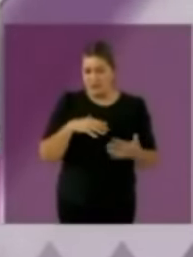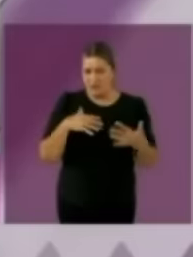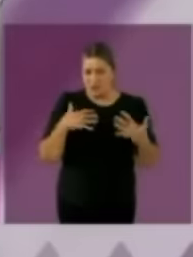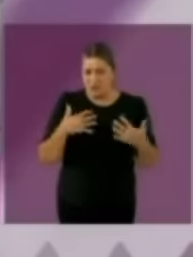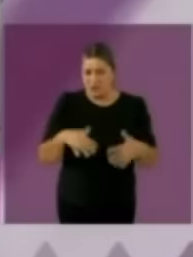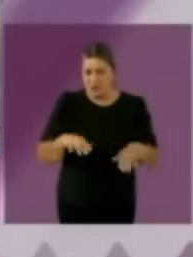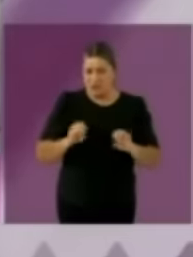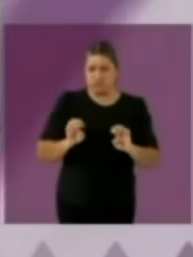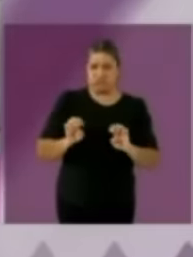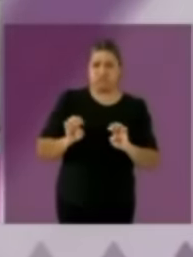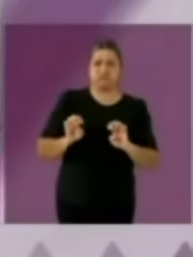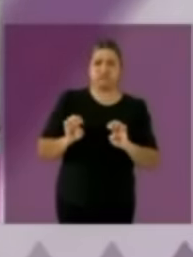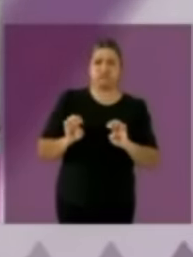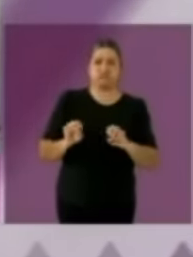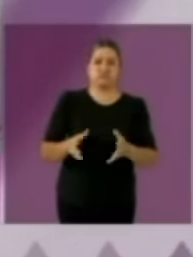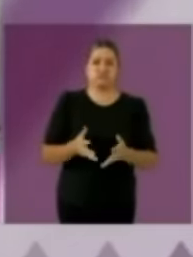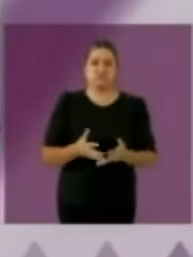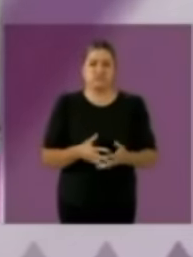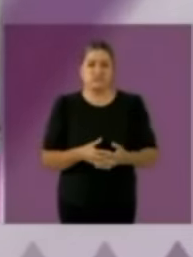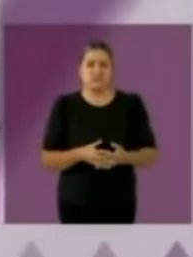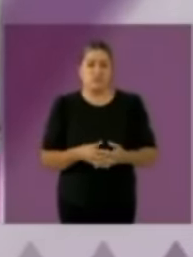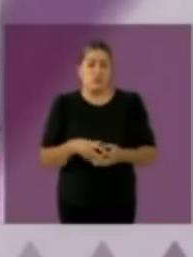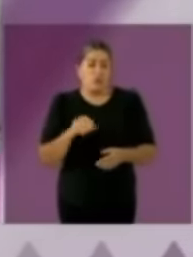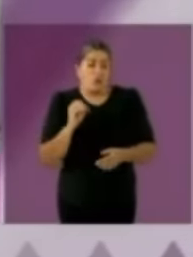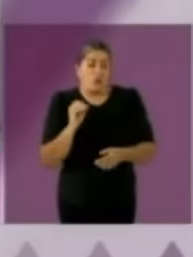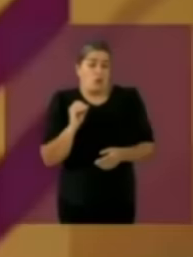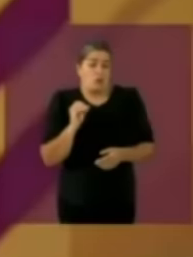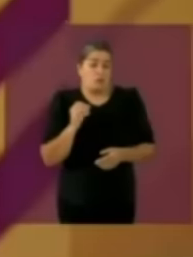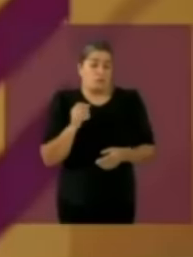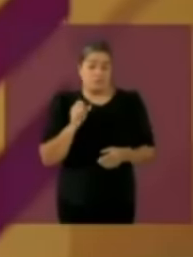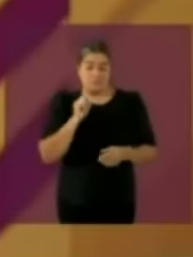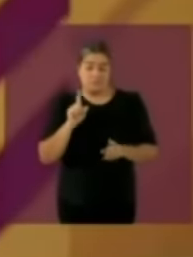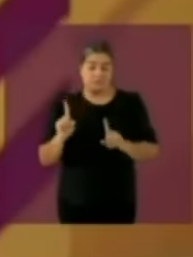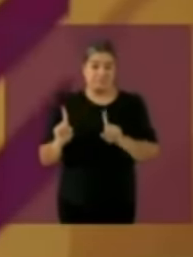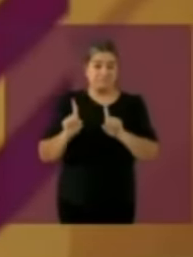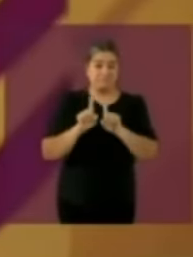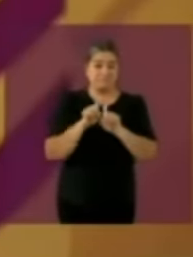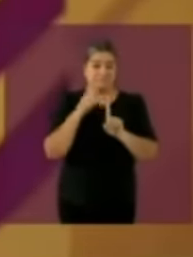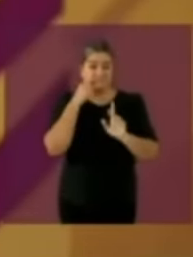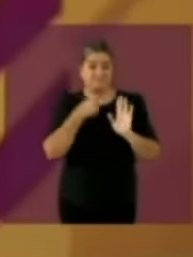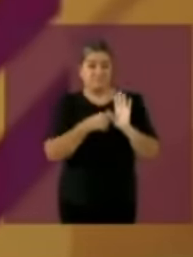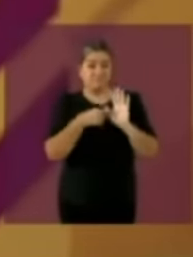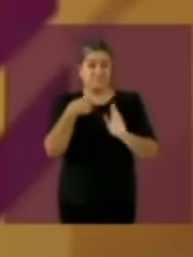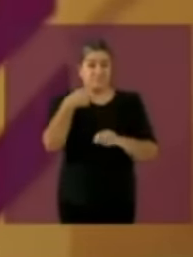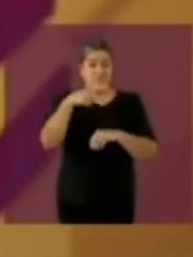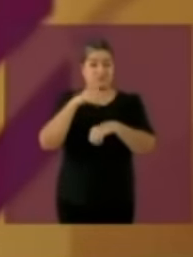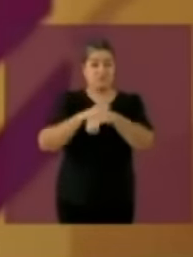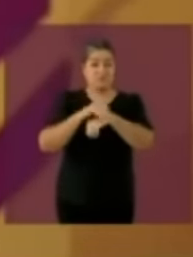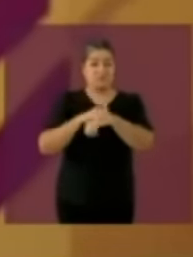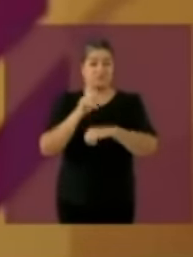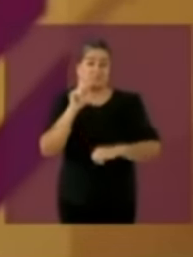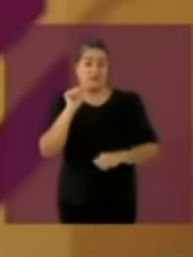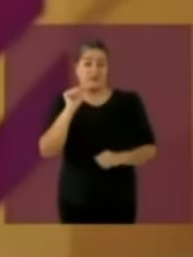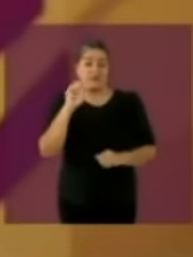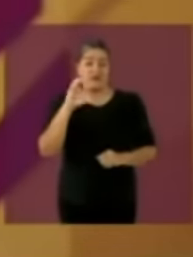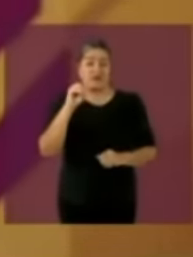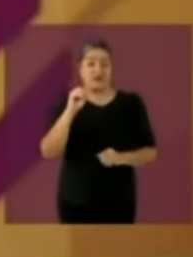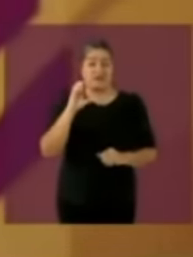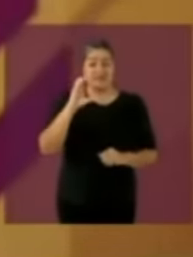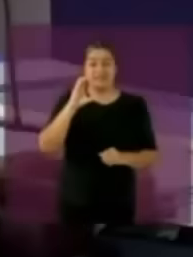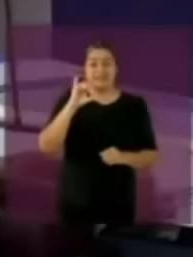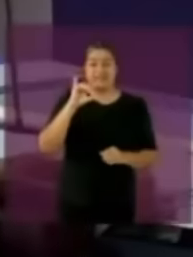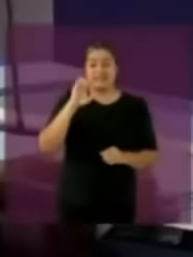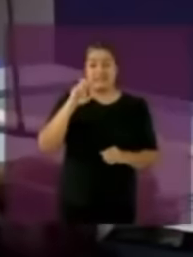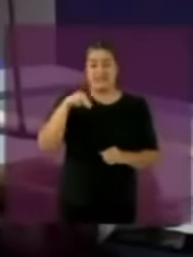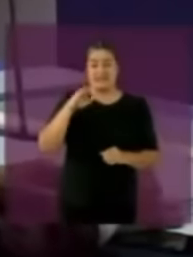rostro. O sea, Xóchitl Gálvez es la mujer de la derrotada, si uno